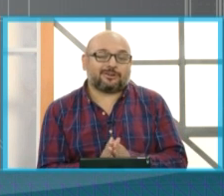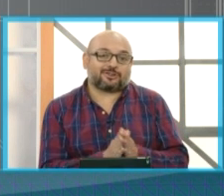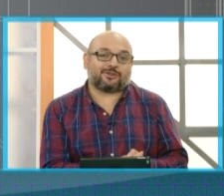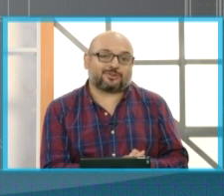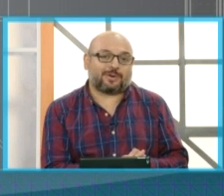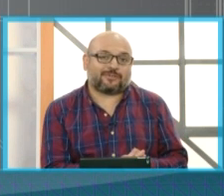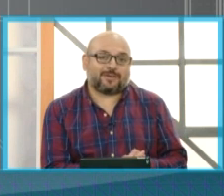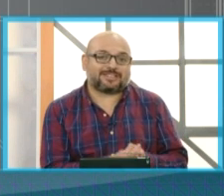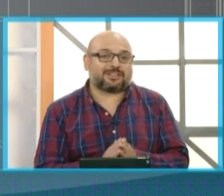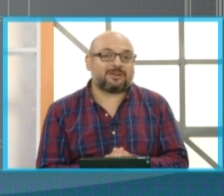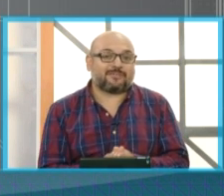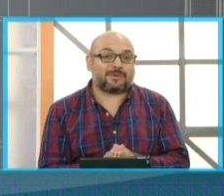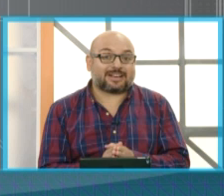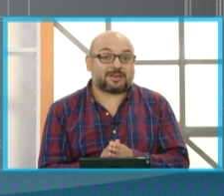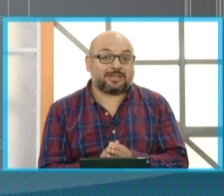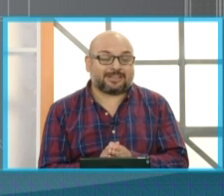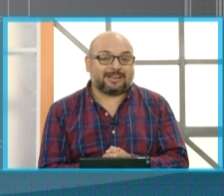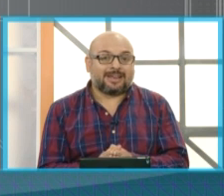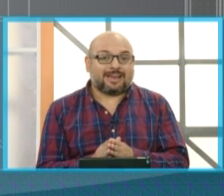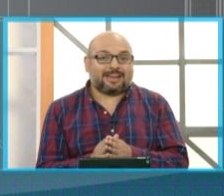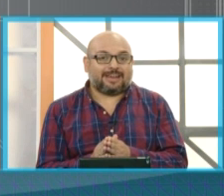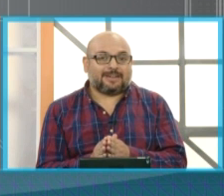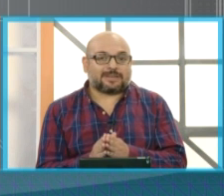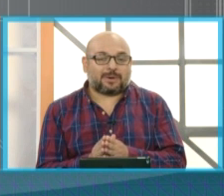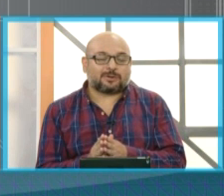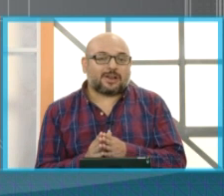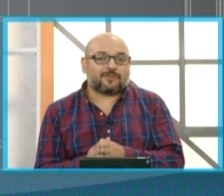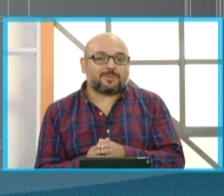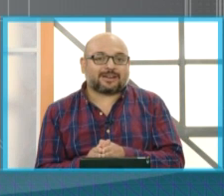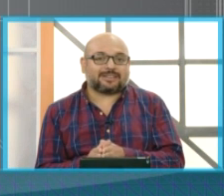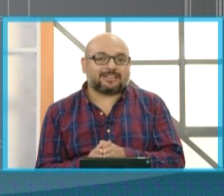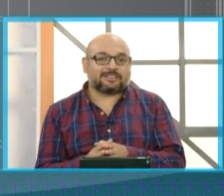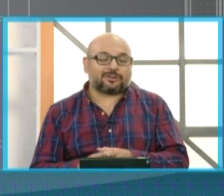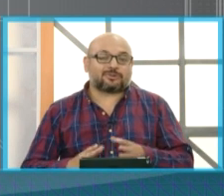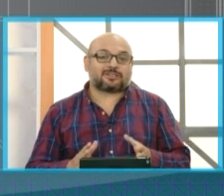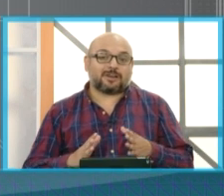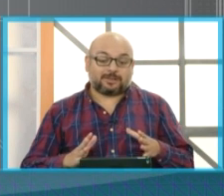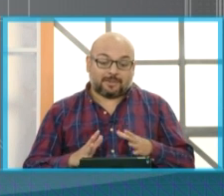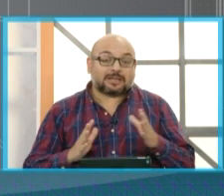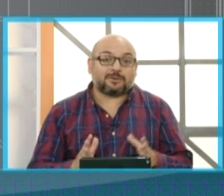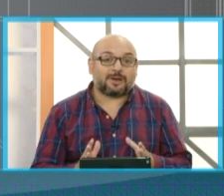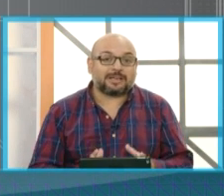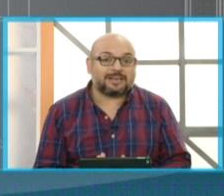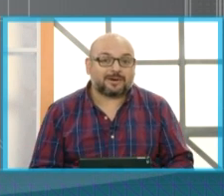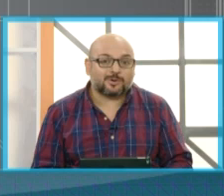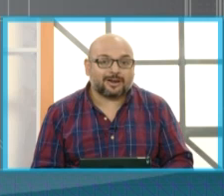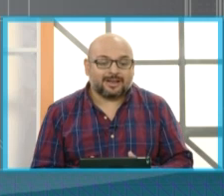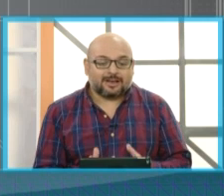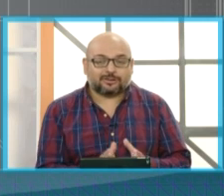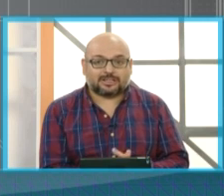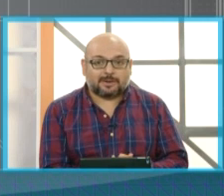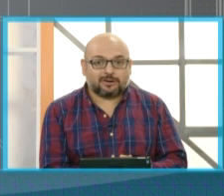por no solo su performance, sino también la forma en la que se visten. Esa particular forma que tienen, ¿no?, de usar solamente prácticamente una bikini para